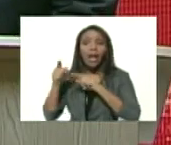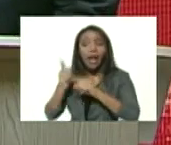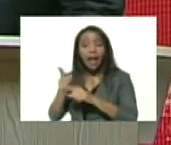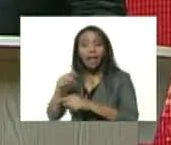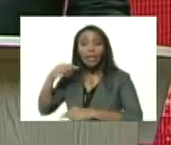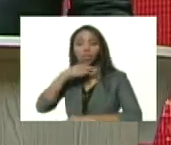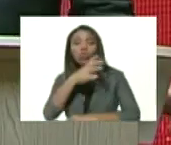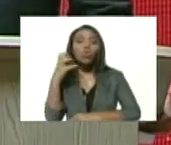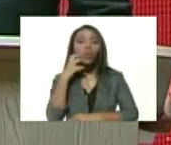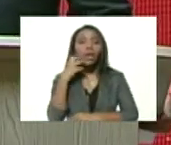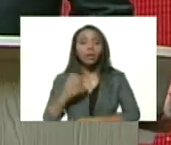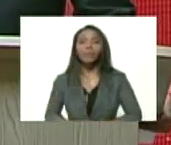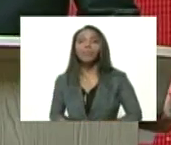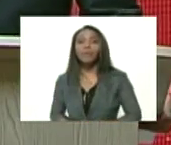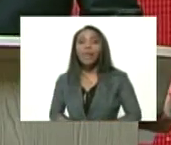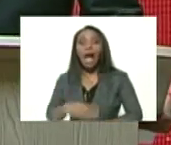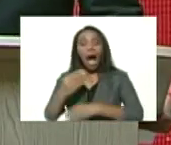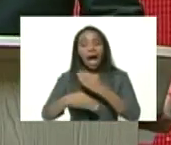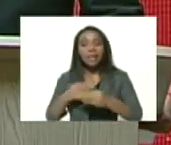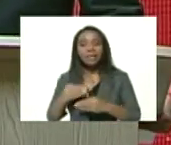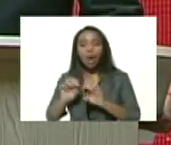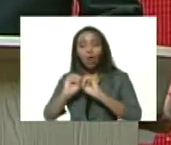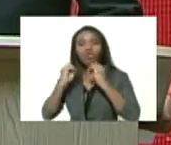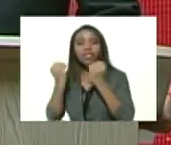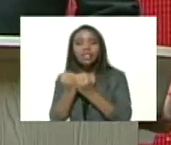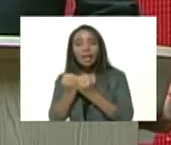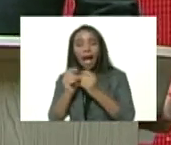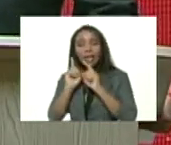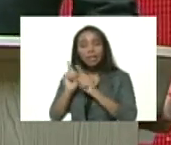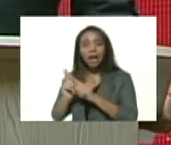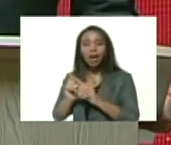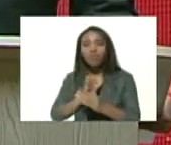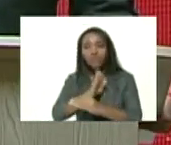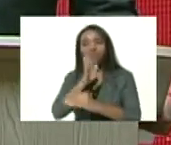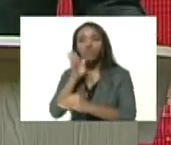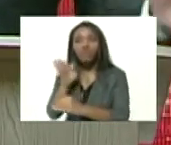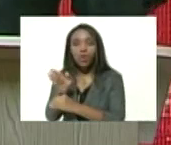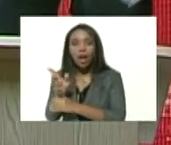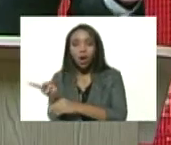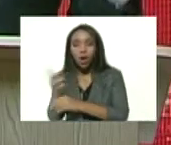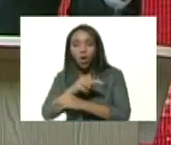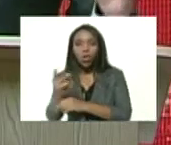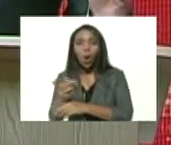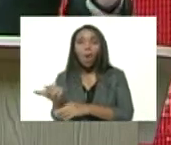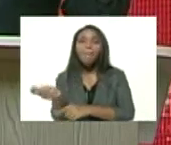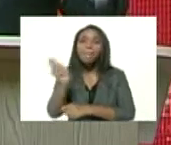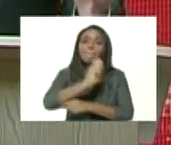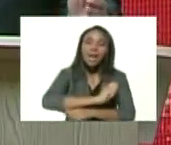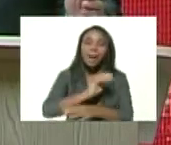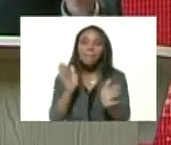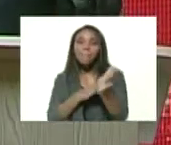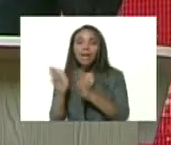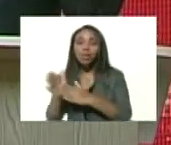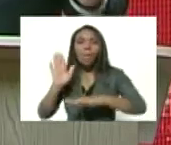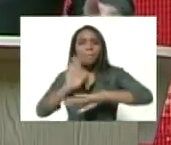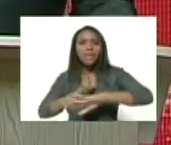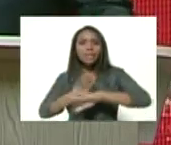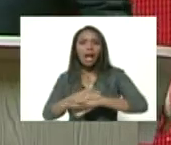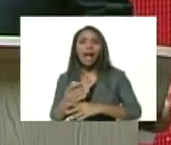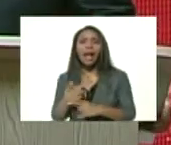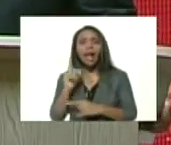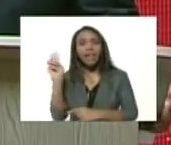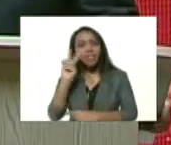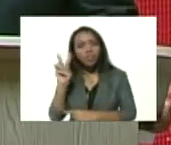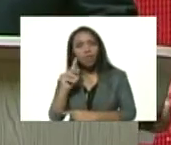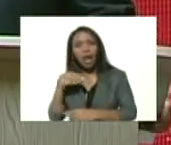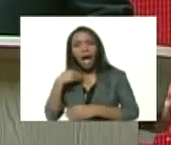Duque a su despacho y es por eso que ambos señalaban que en el mes de marzo ocurriría algo en